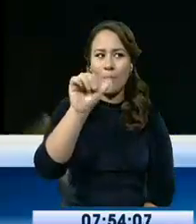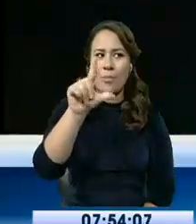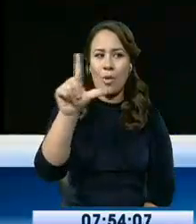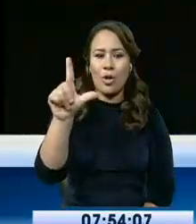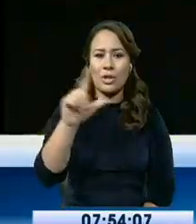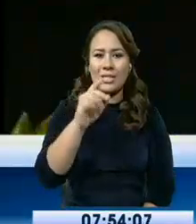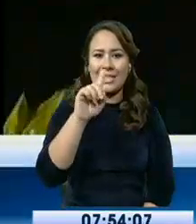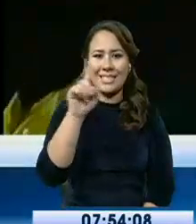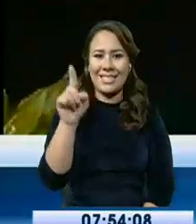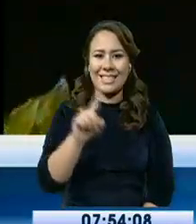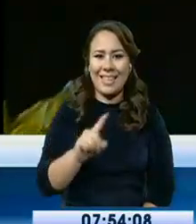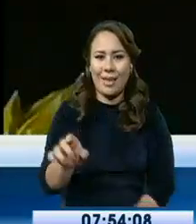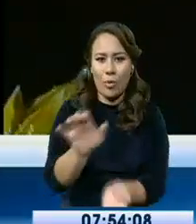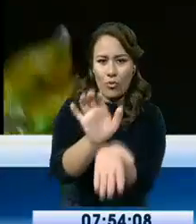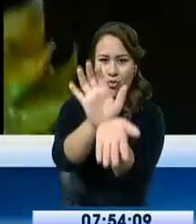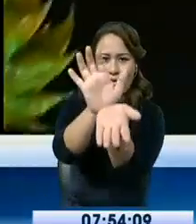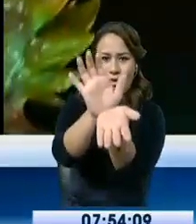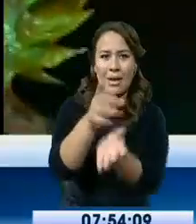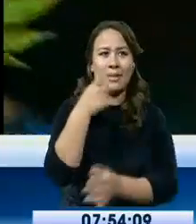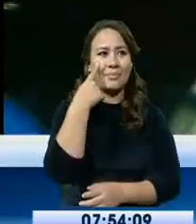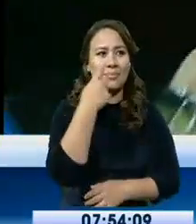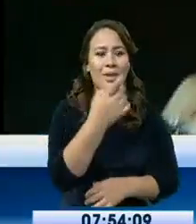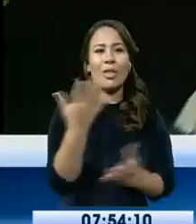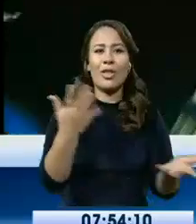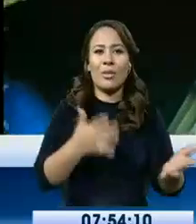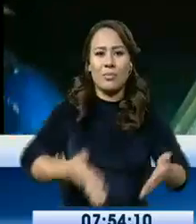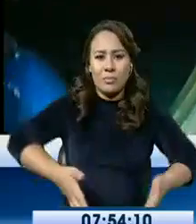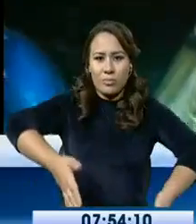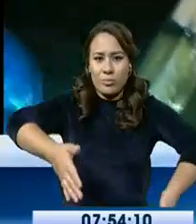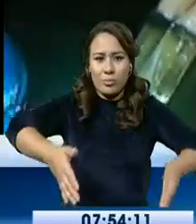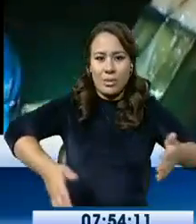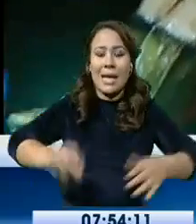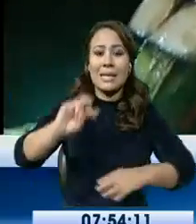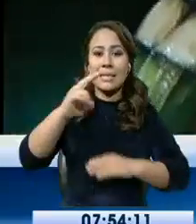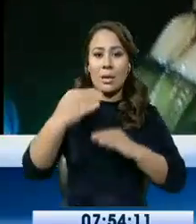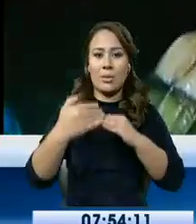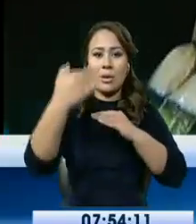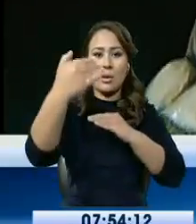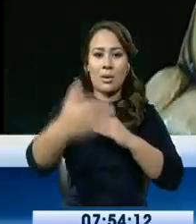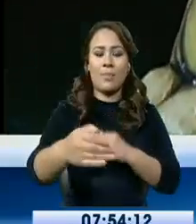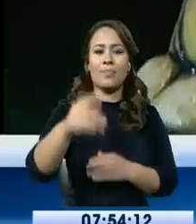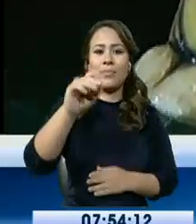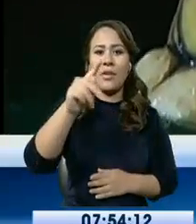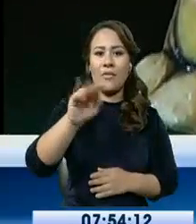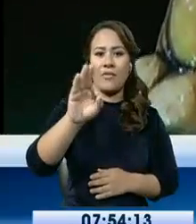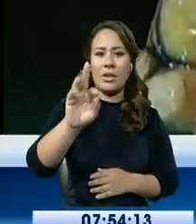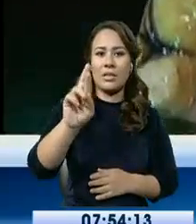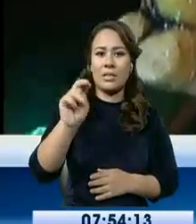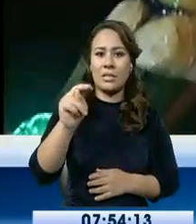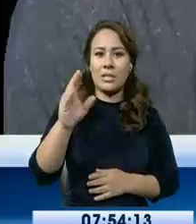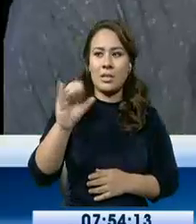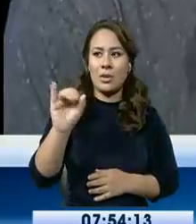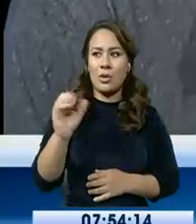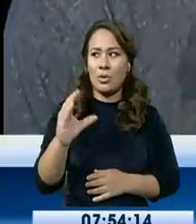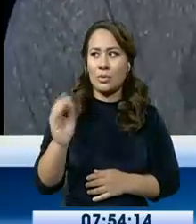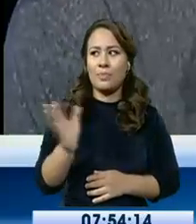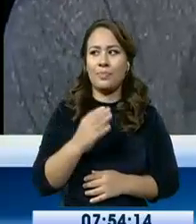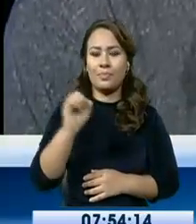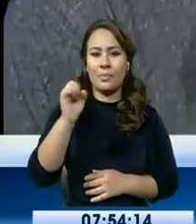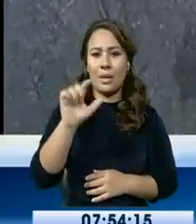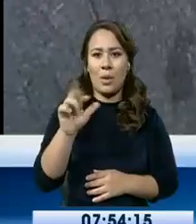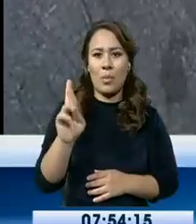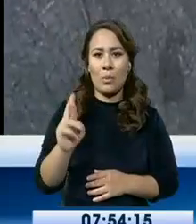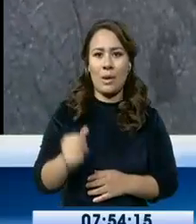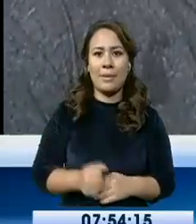gigantes de papel están ubicados sobre el segundo callejón Francisco Segura y la 24. Sobre todo